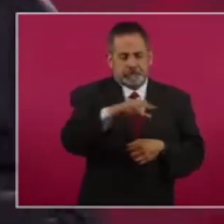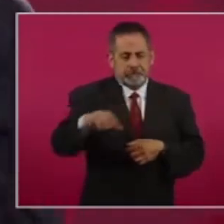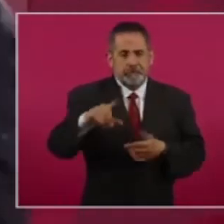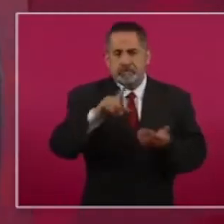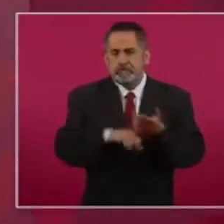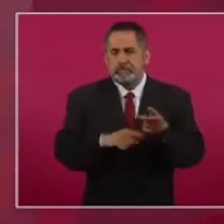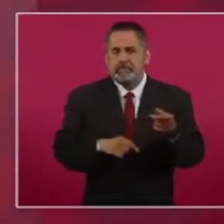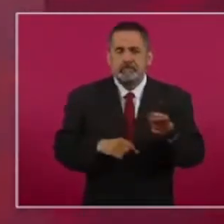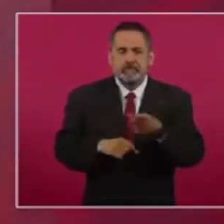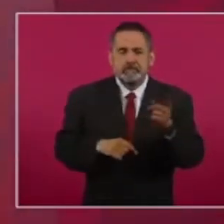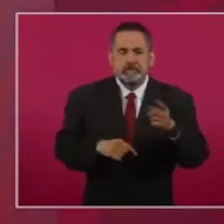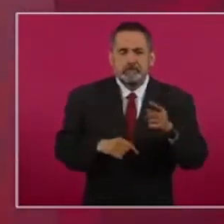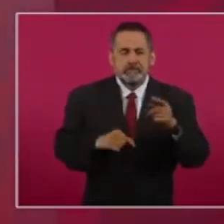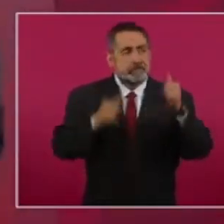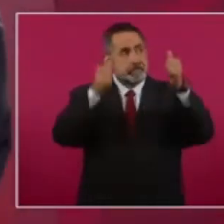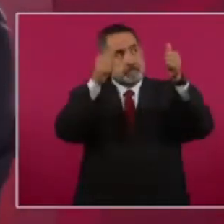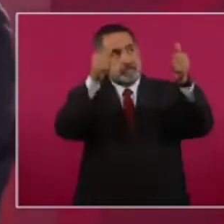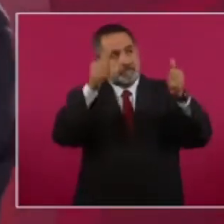habían unas mantas